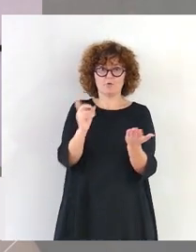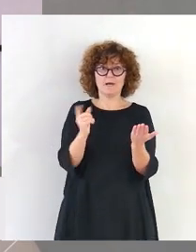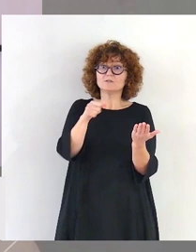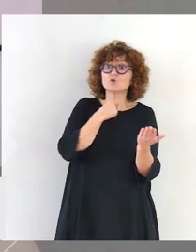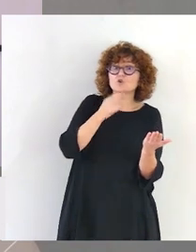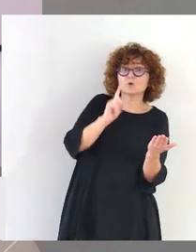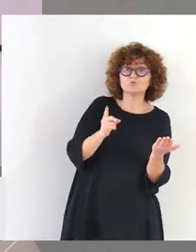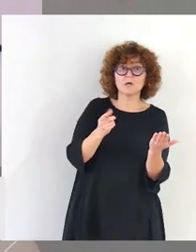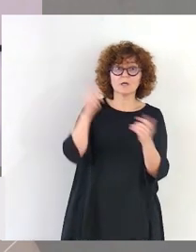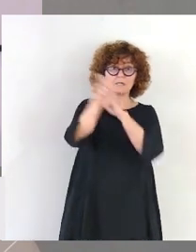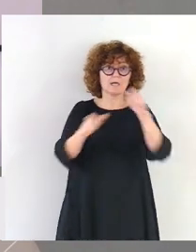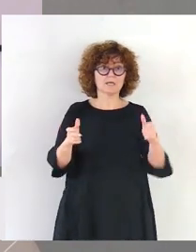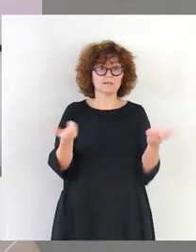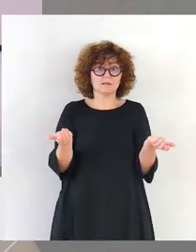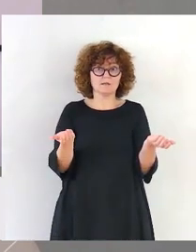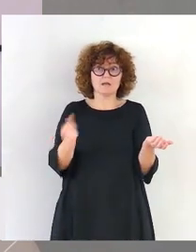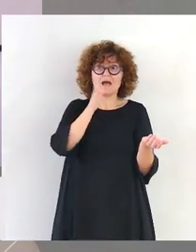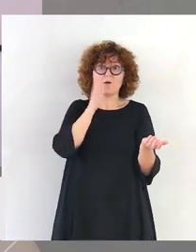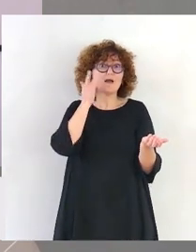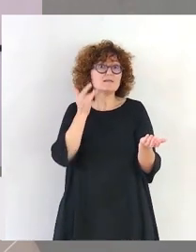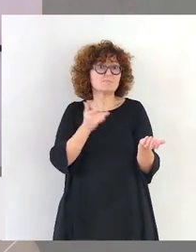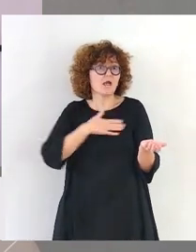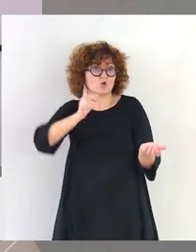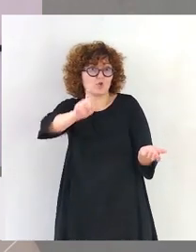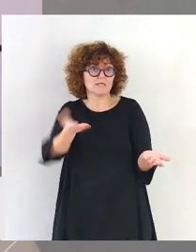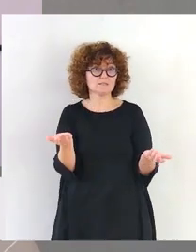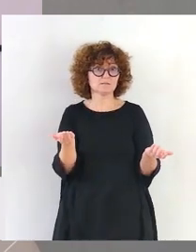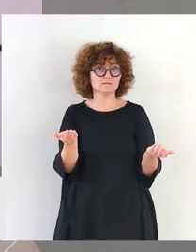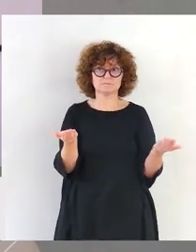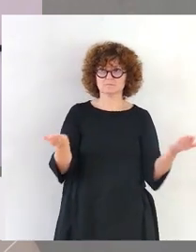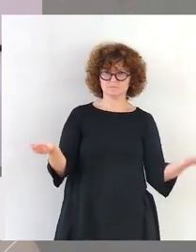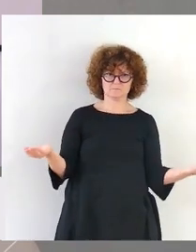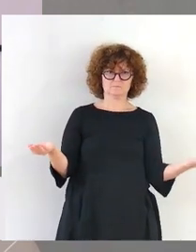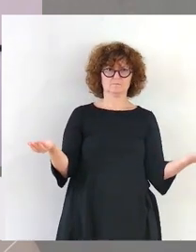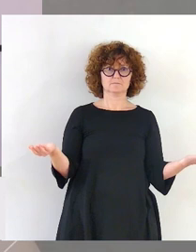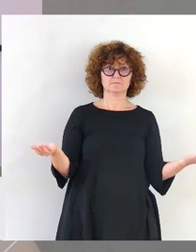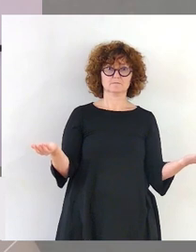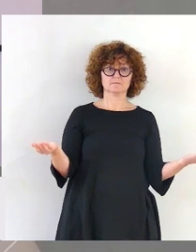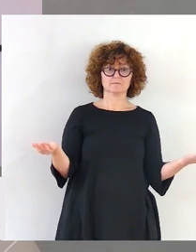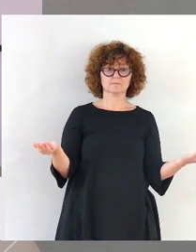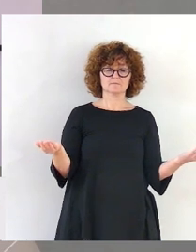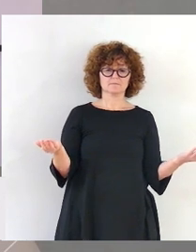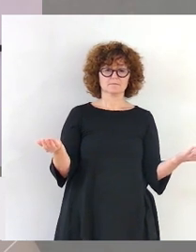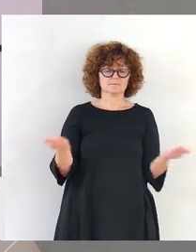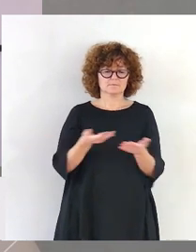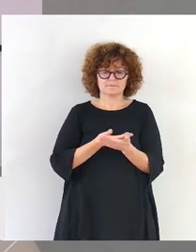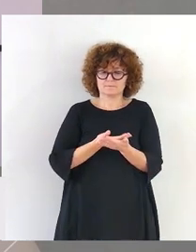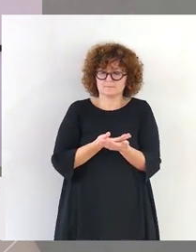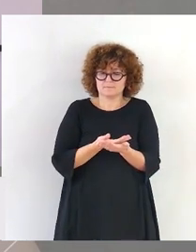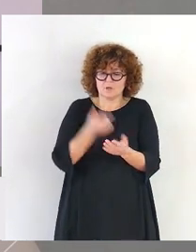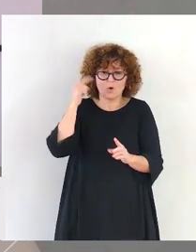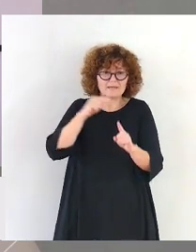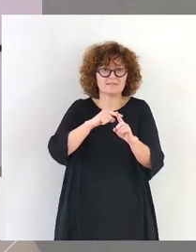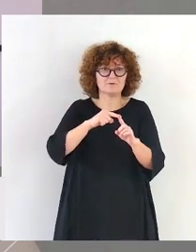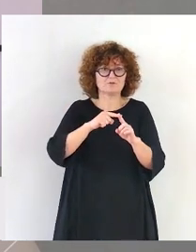esto que la gente no viva no no beba agua limpia cuanta gente que queramos decir es decir tú entras en verdaderamente los objetivos